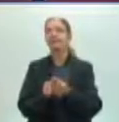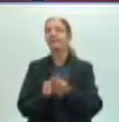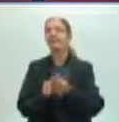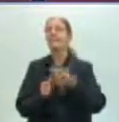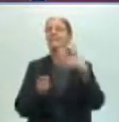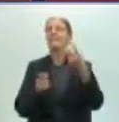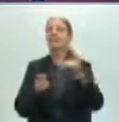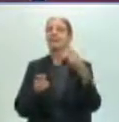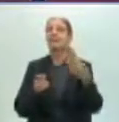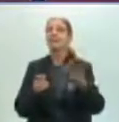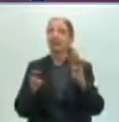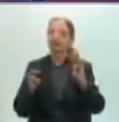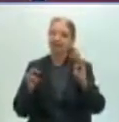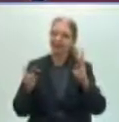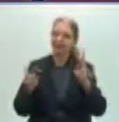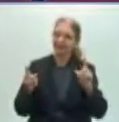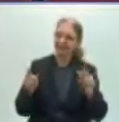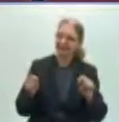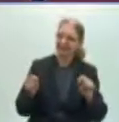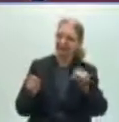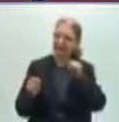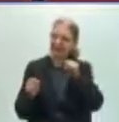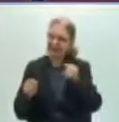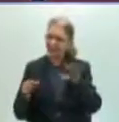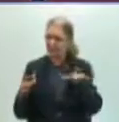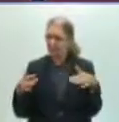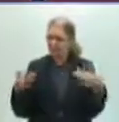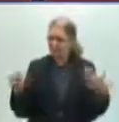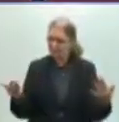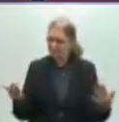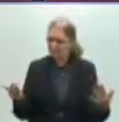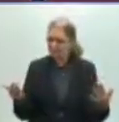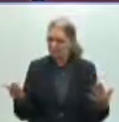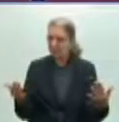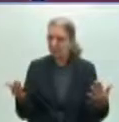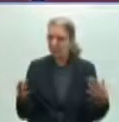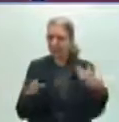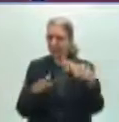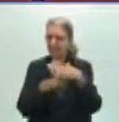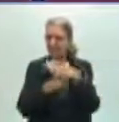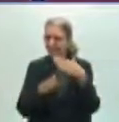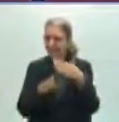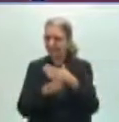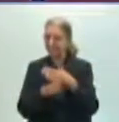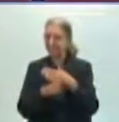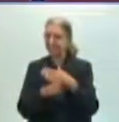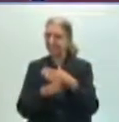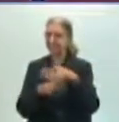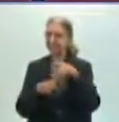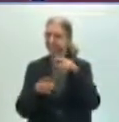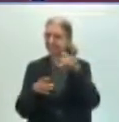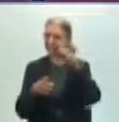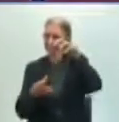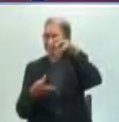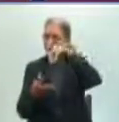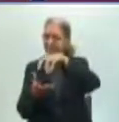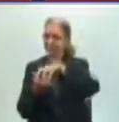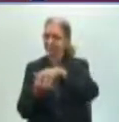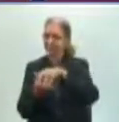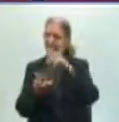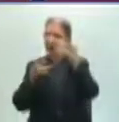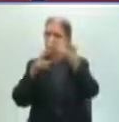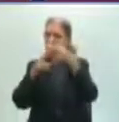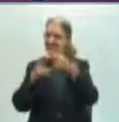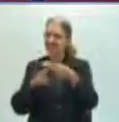pide analizar las medidas de tendencia central de la lista que les presenta.